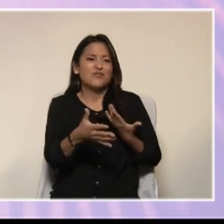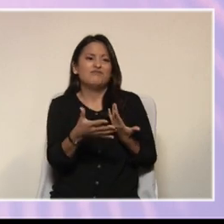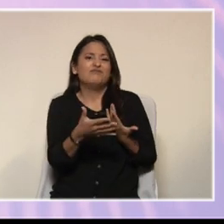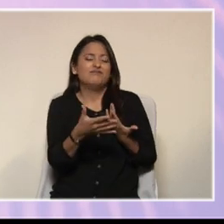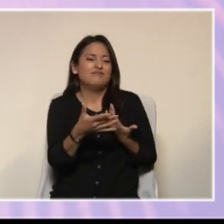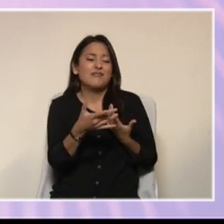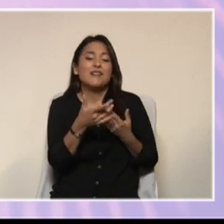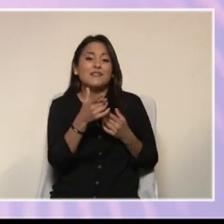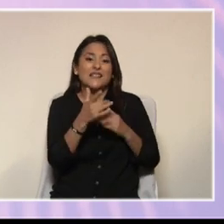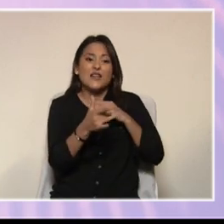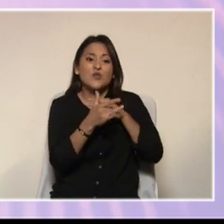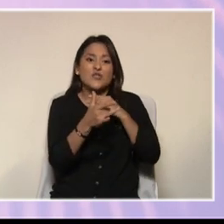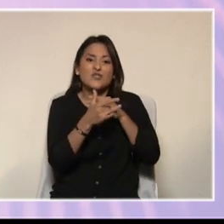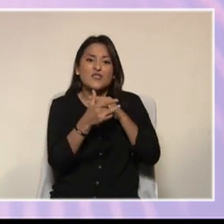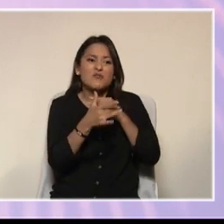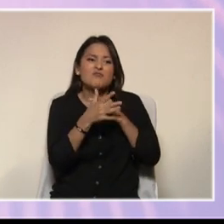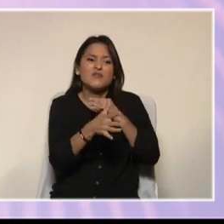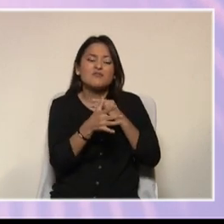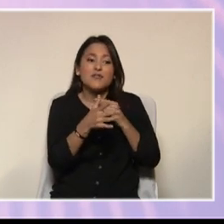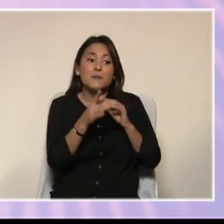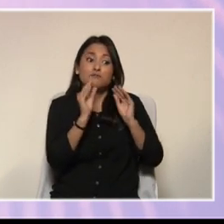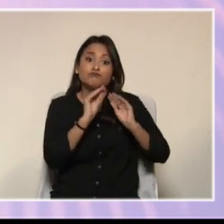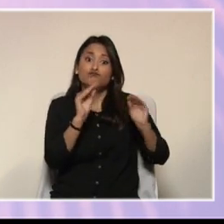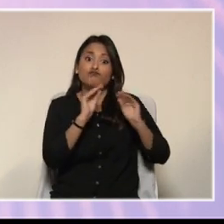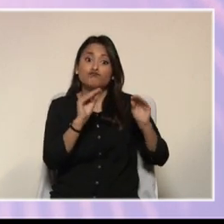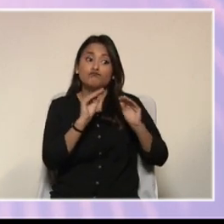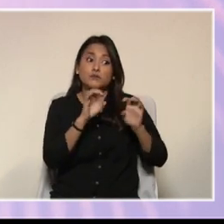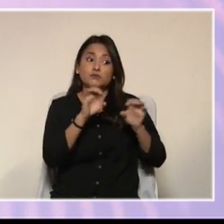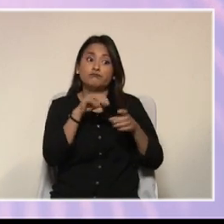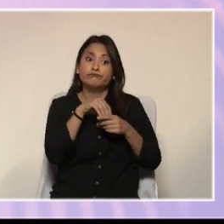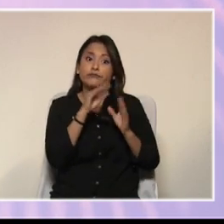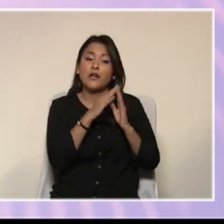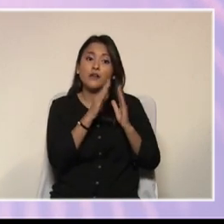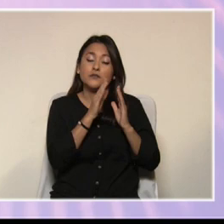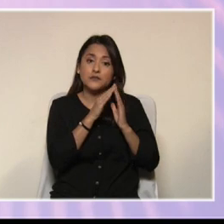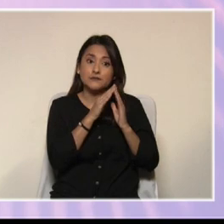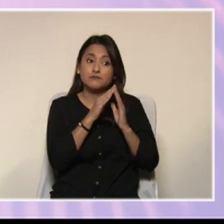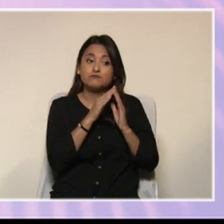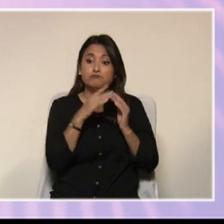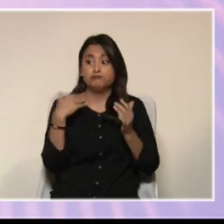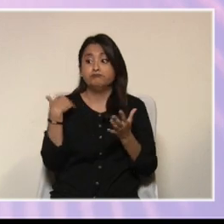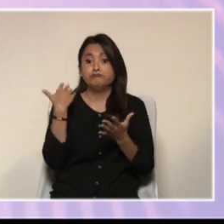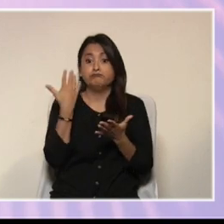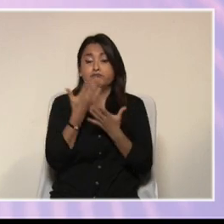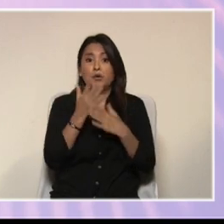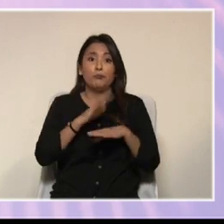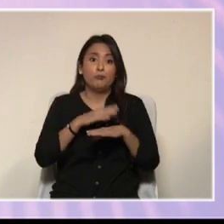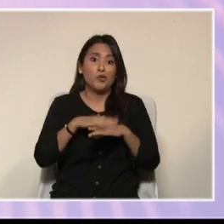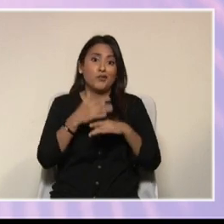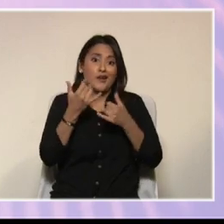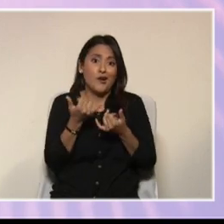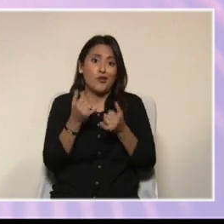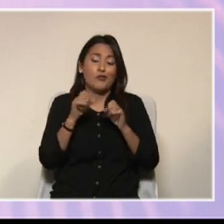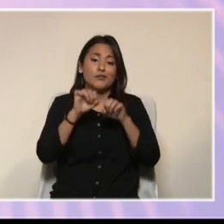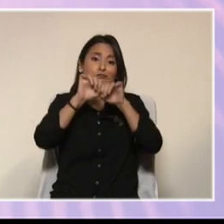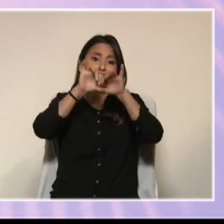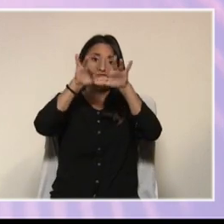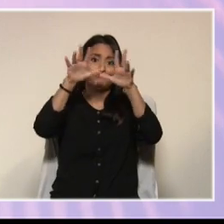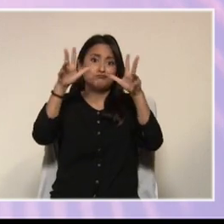para la educación a distancia, que ha tomado tanto auge en los últimos tiempos debido a la pandemia del